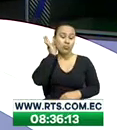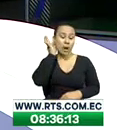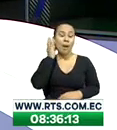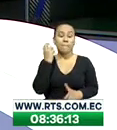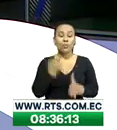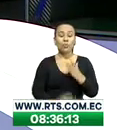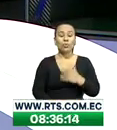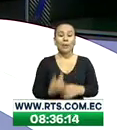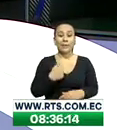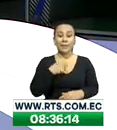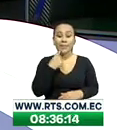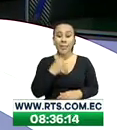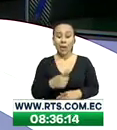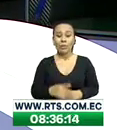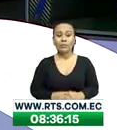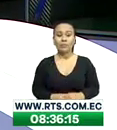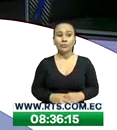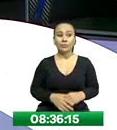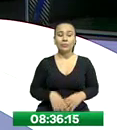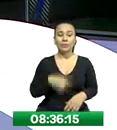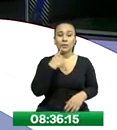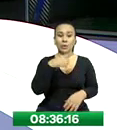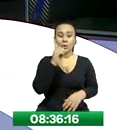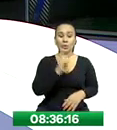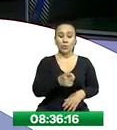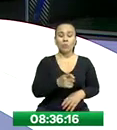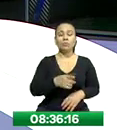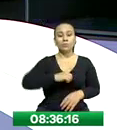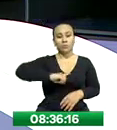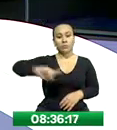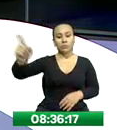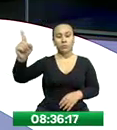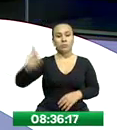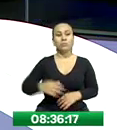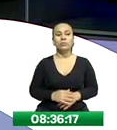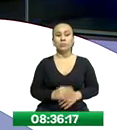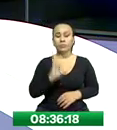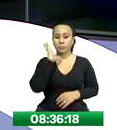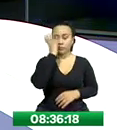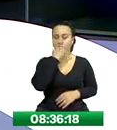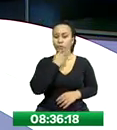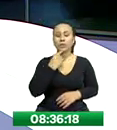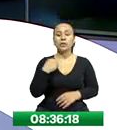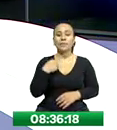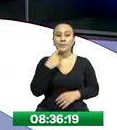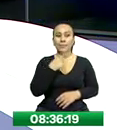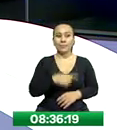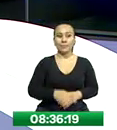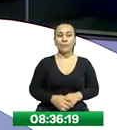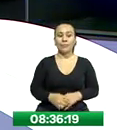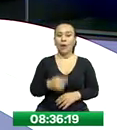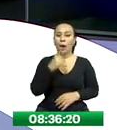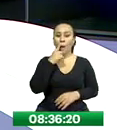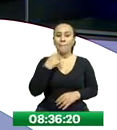Claro. O sea, me la cantó las 40, me cantó la de Julio Jaramillo. Todita. Bien bonita, la de Julio Jaramillo, hombre con H.